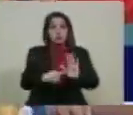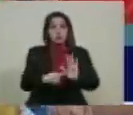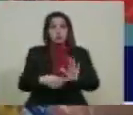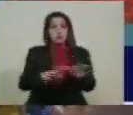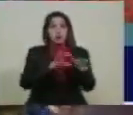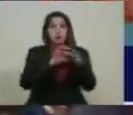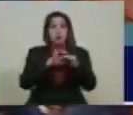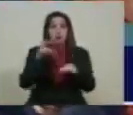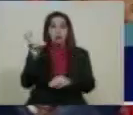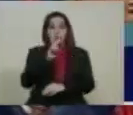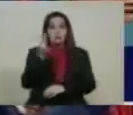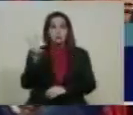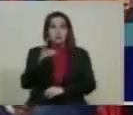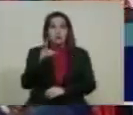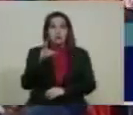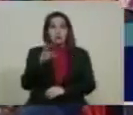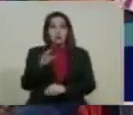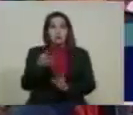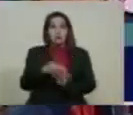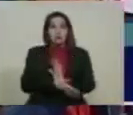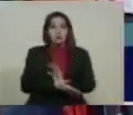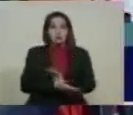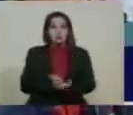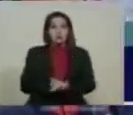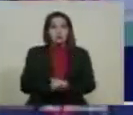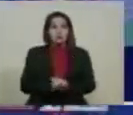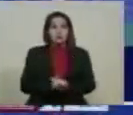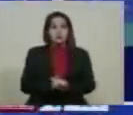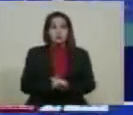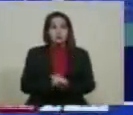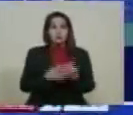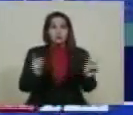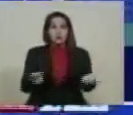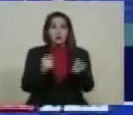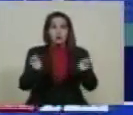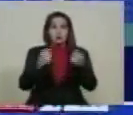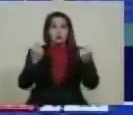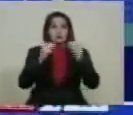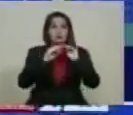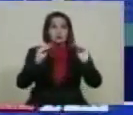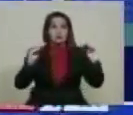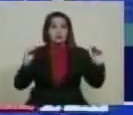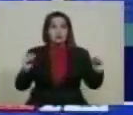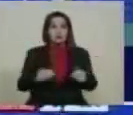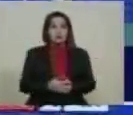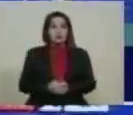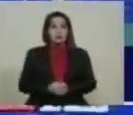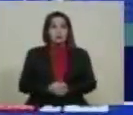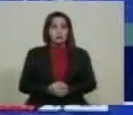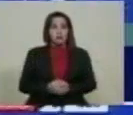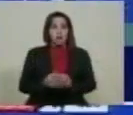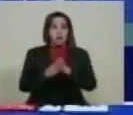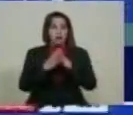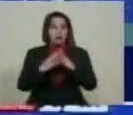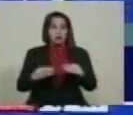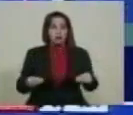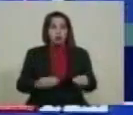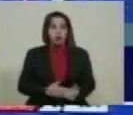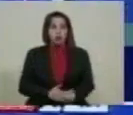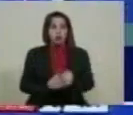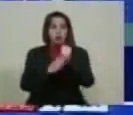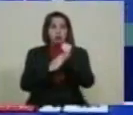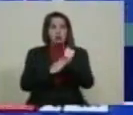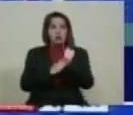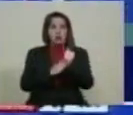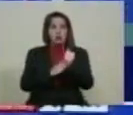de Venezuela y de la Juventud del Partido Socialista Unido de Venezuela, le hago un llamado a todos los líderes estadales y